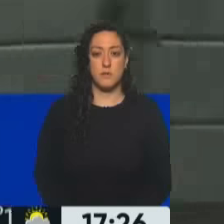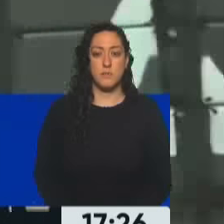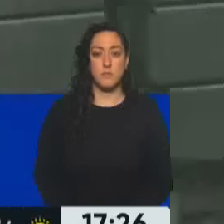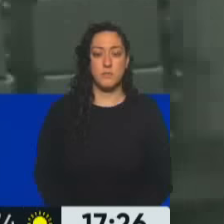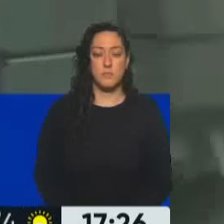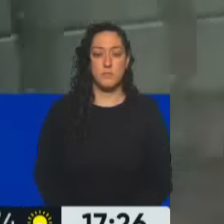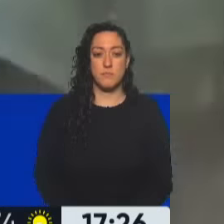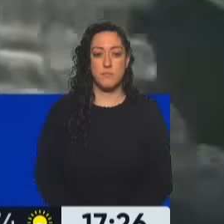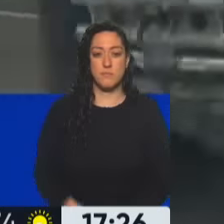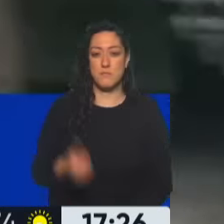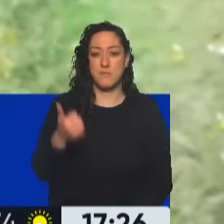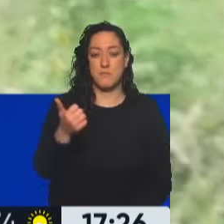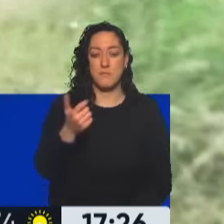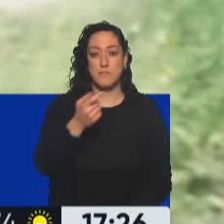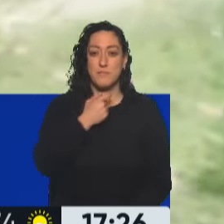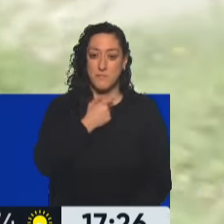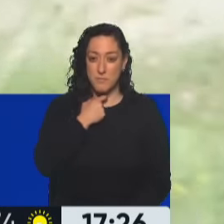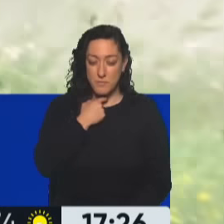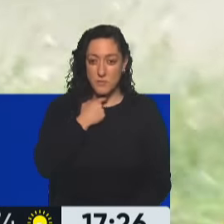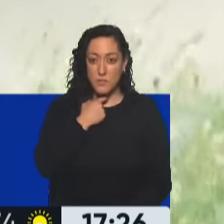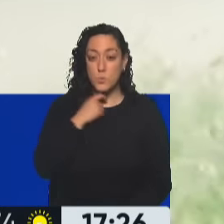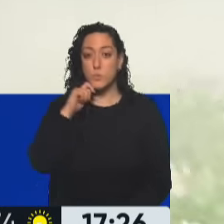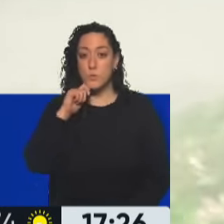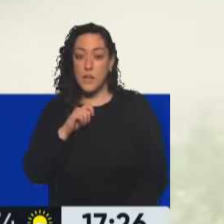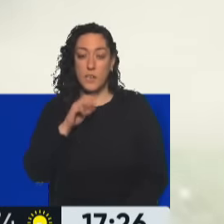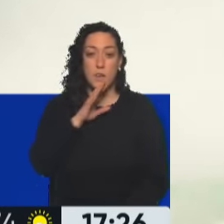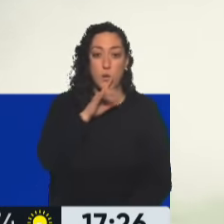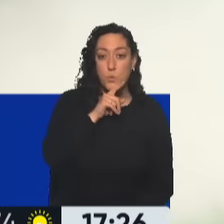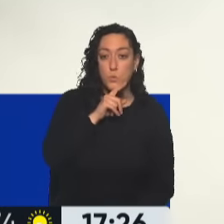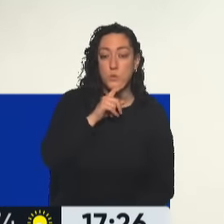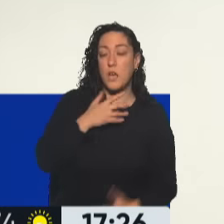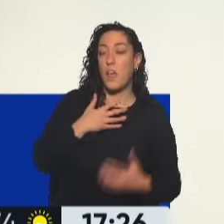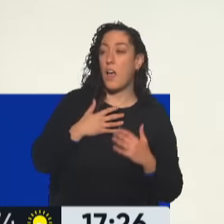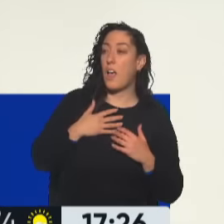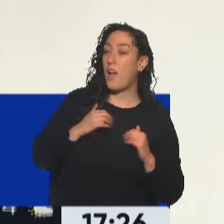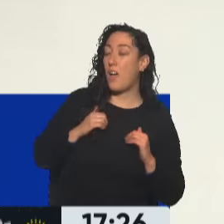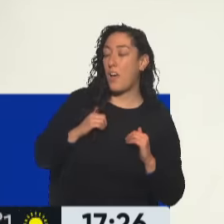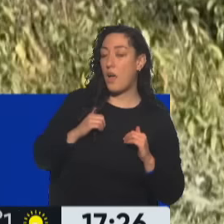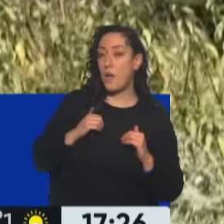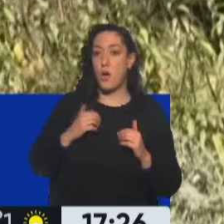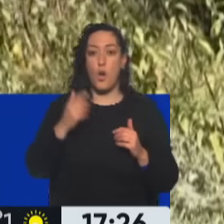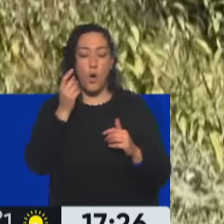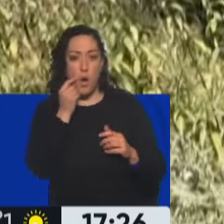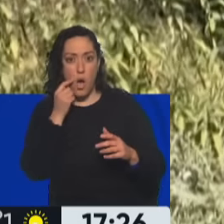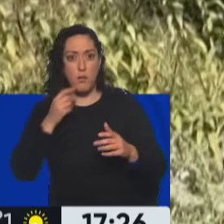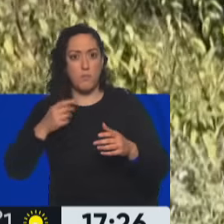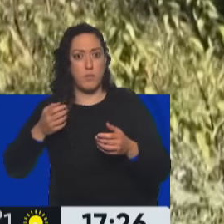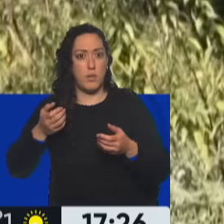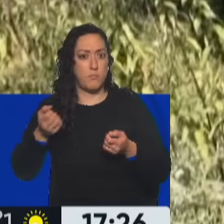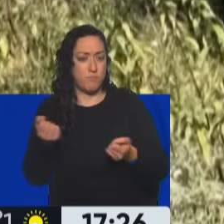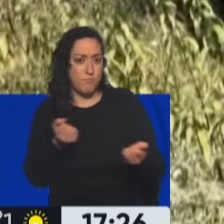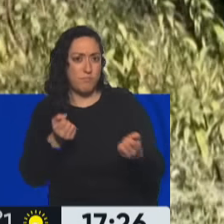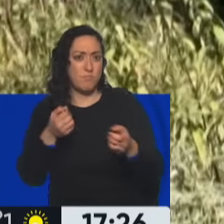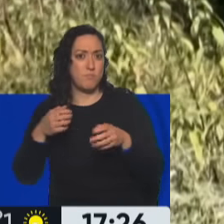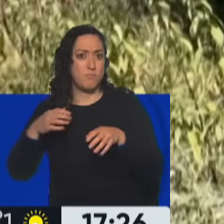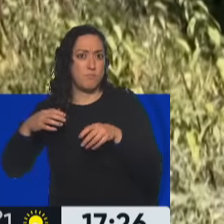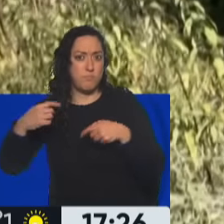El 6 de agosto, Ucrania sorprendió a Rusia con la guardia baja ingresando con miles de hombres y blindados en la provincia rusa de Kursk al norte de